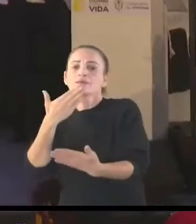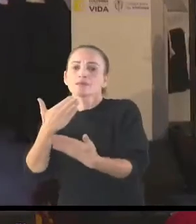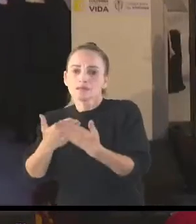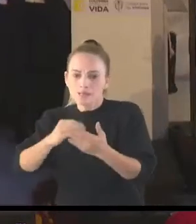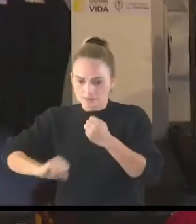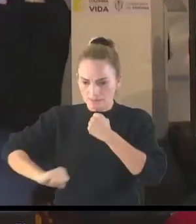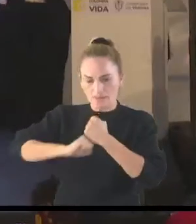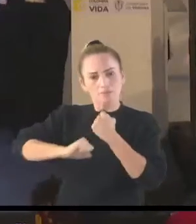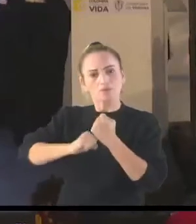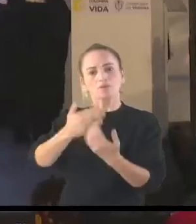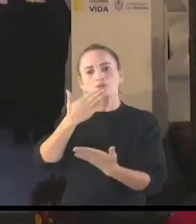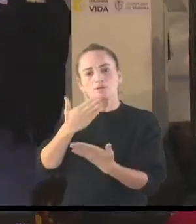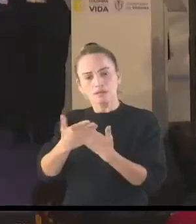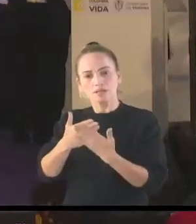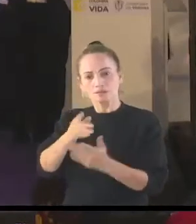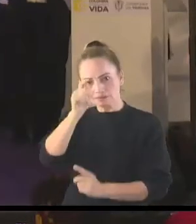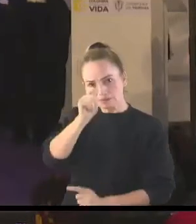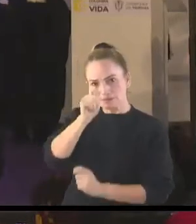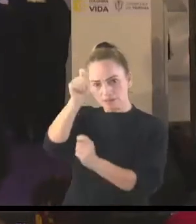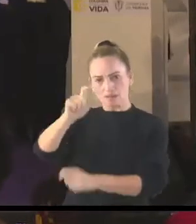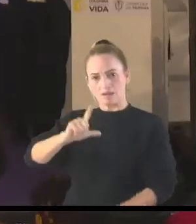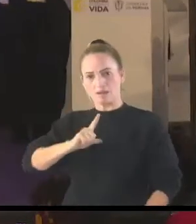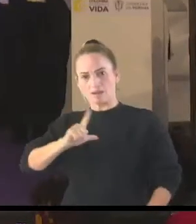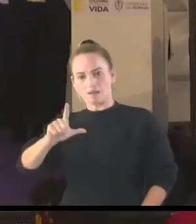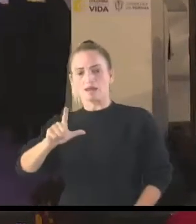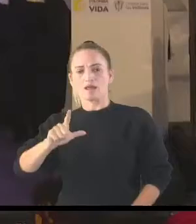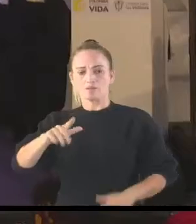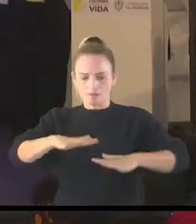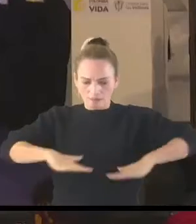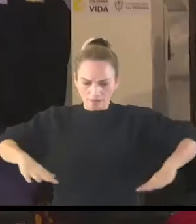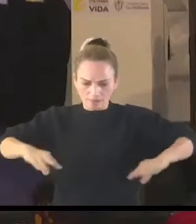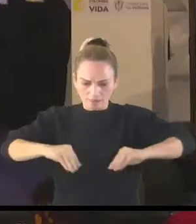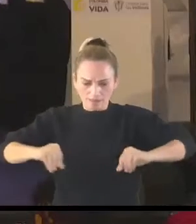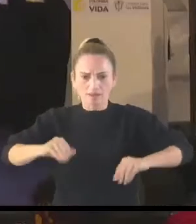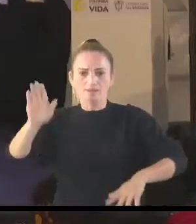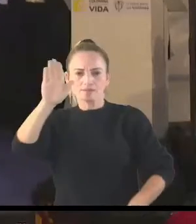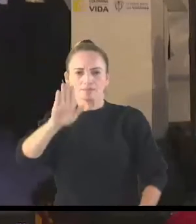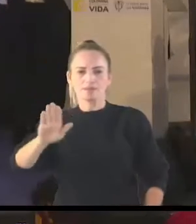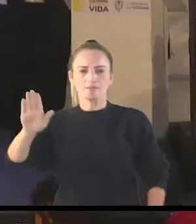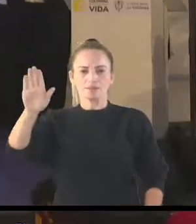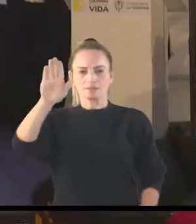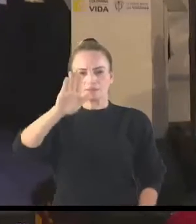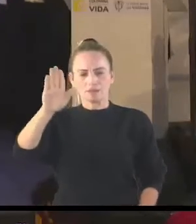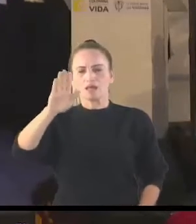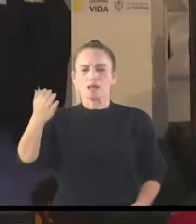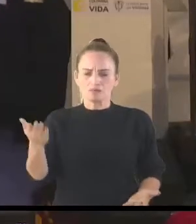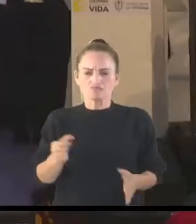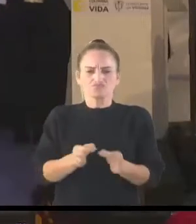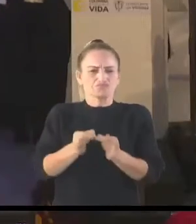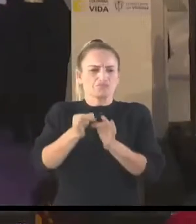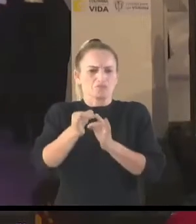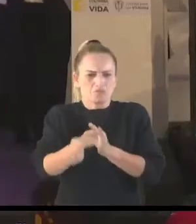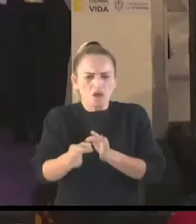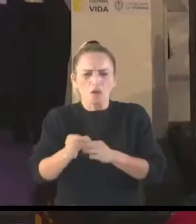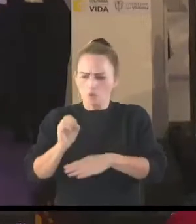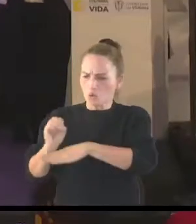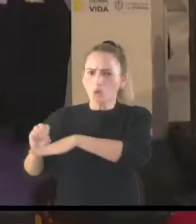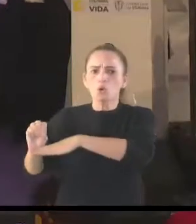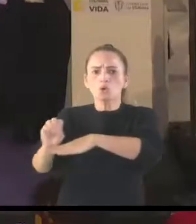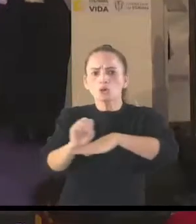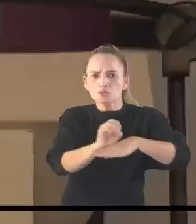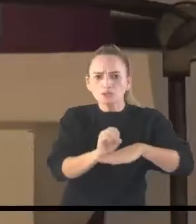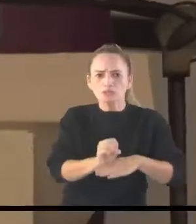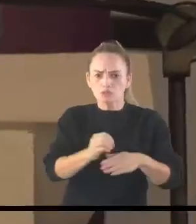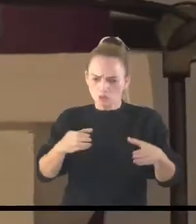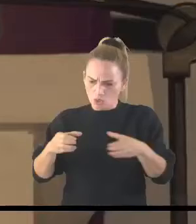el país, a los liderazgos de todas las mesas a nivel territorial, departamental, también todas las organizaciones